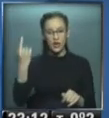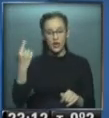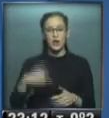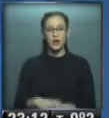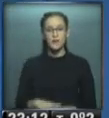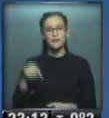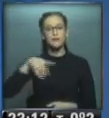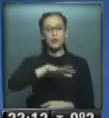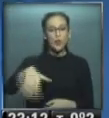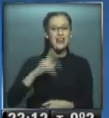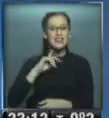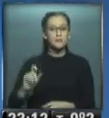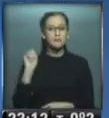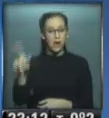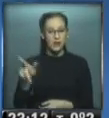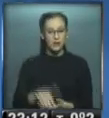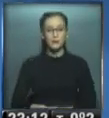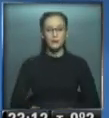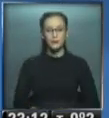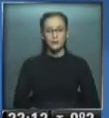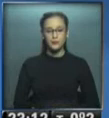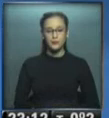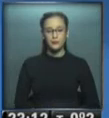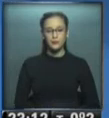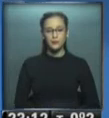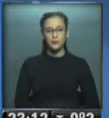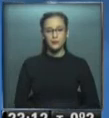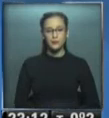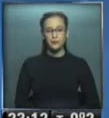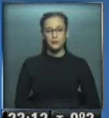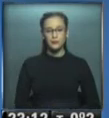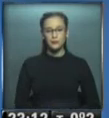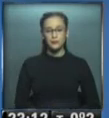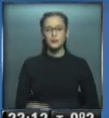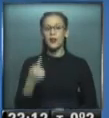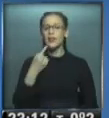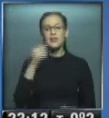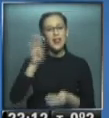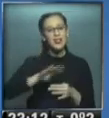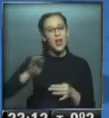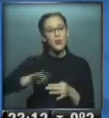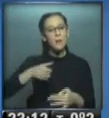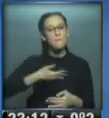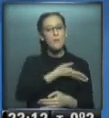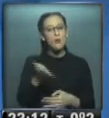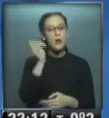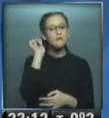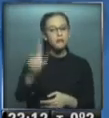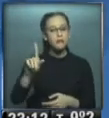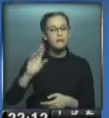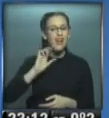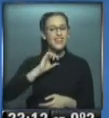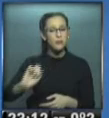a España. Justamente allí, la información indica que la deuda pública de ese país va a